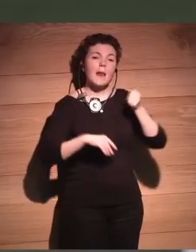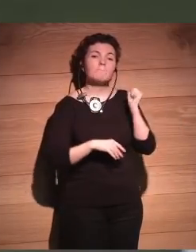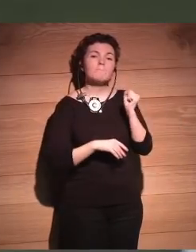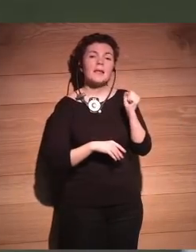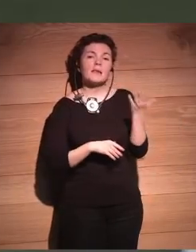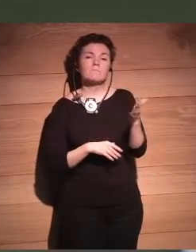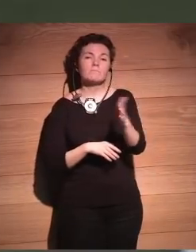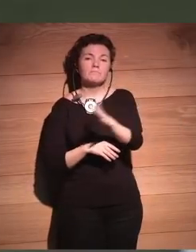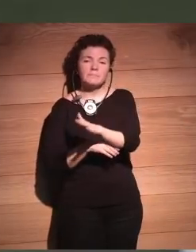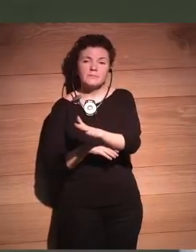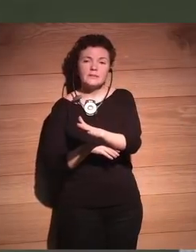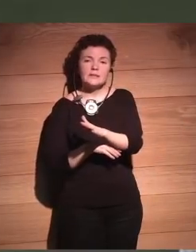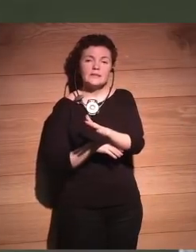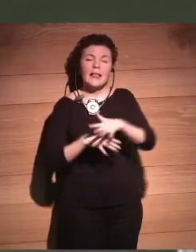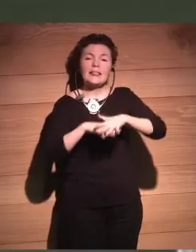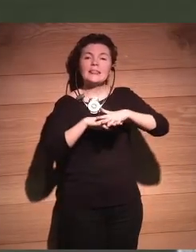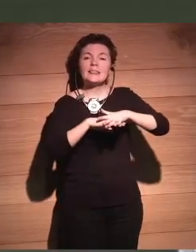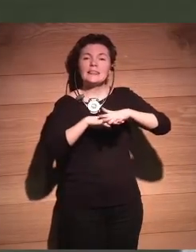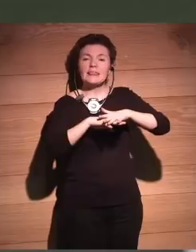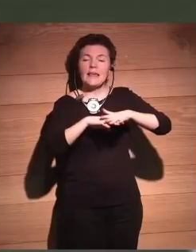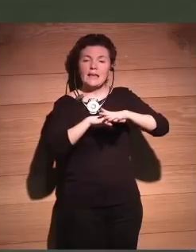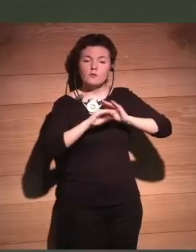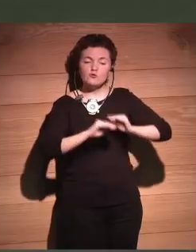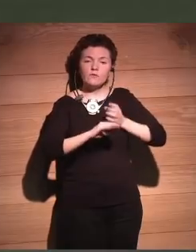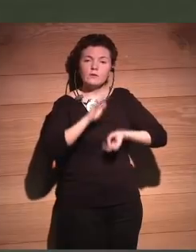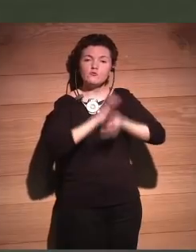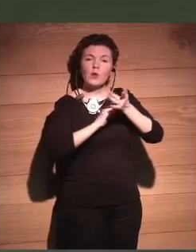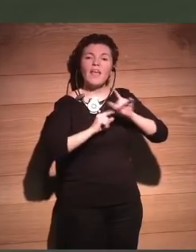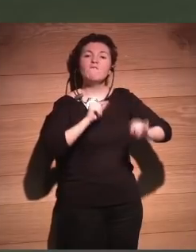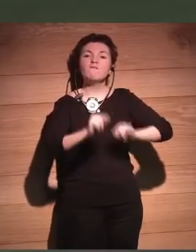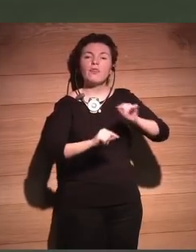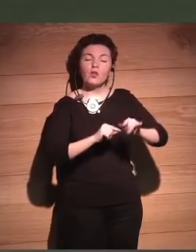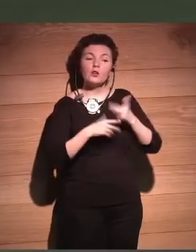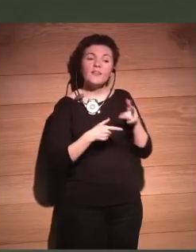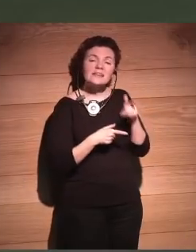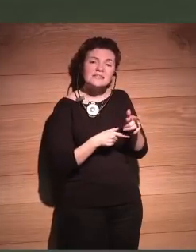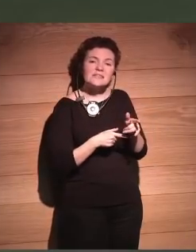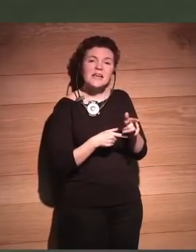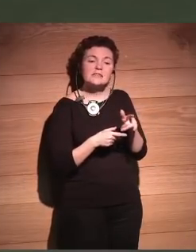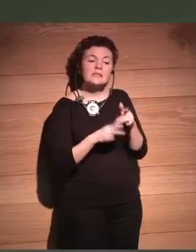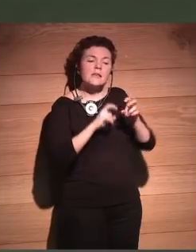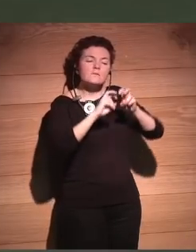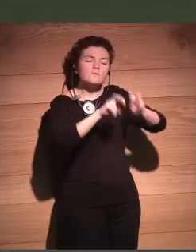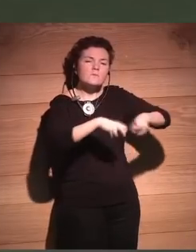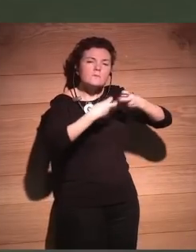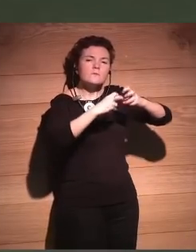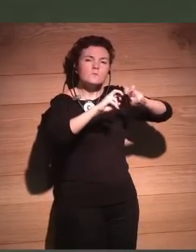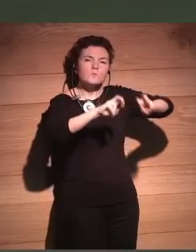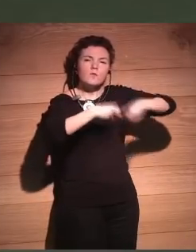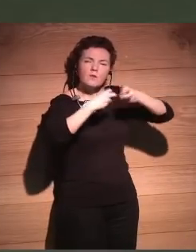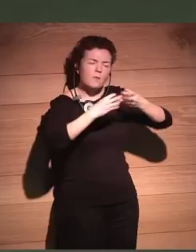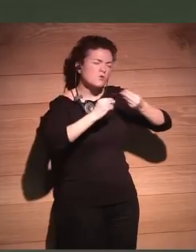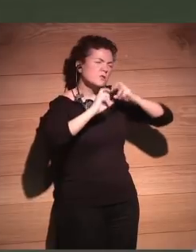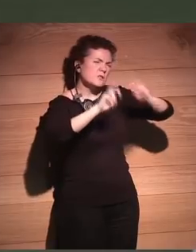matando el tejido del huésped y al final crean la infección. Entonces estas partículas se han modificado muchísimo, no pueden hacer